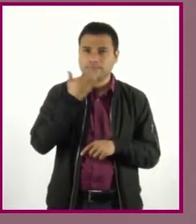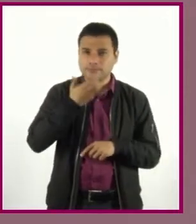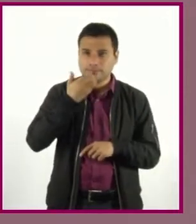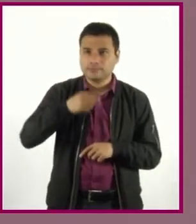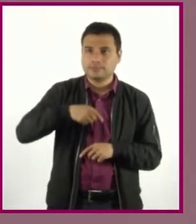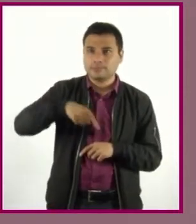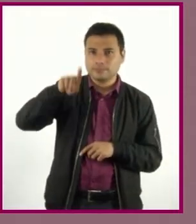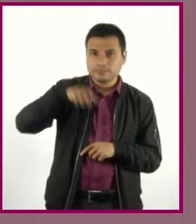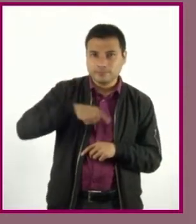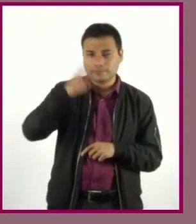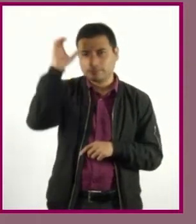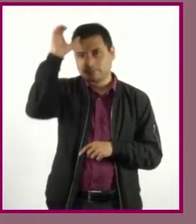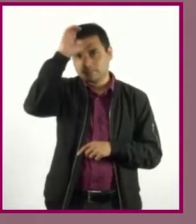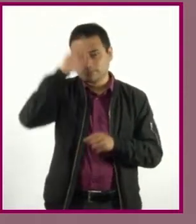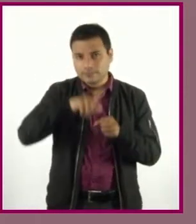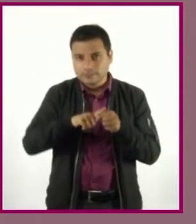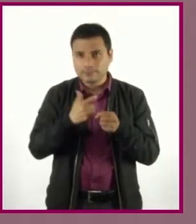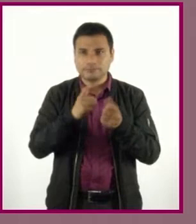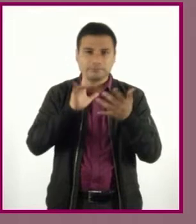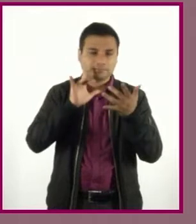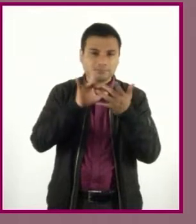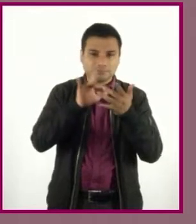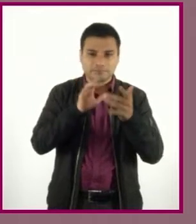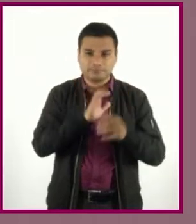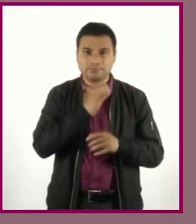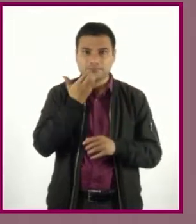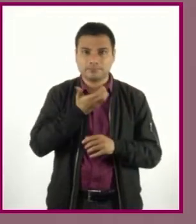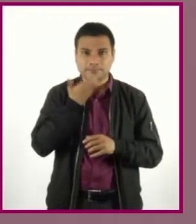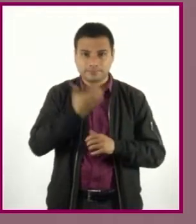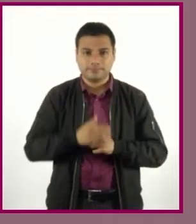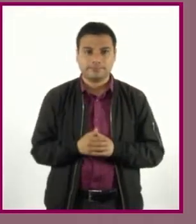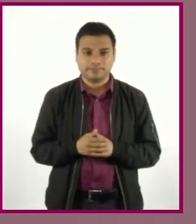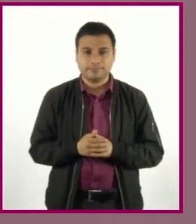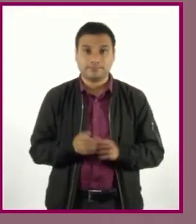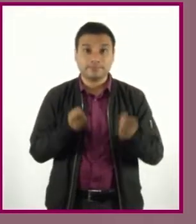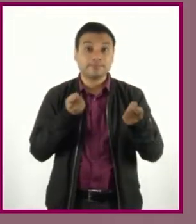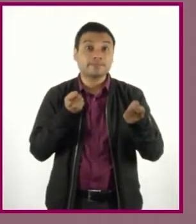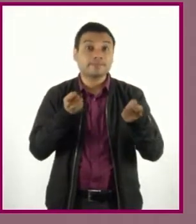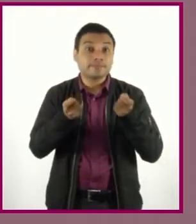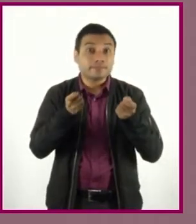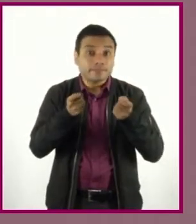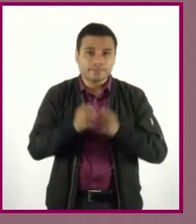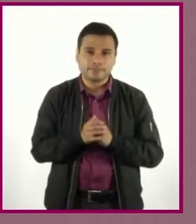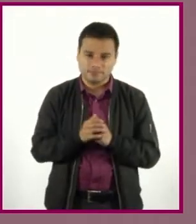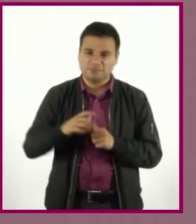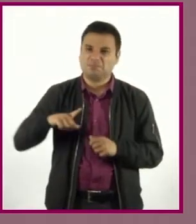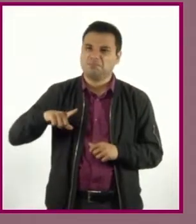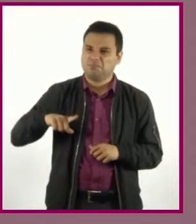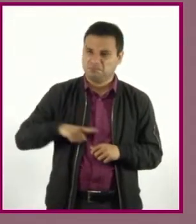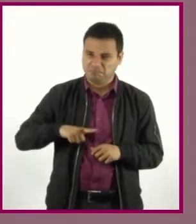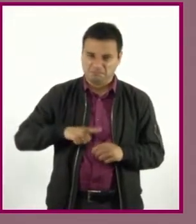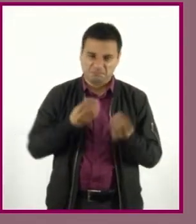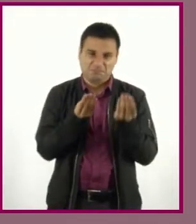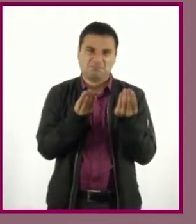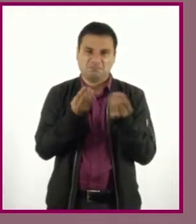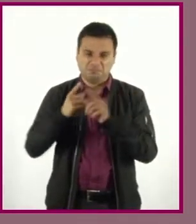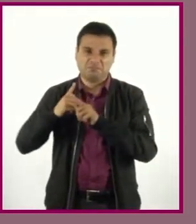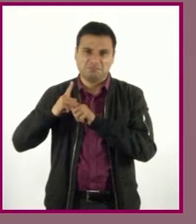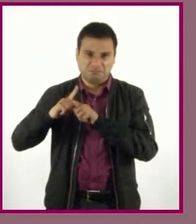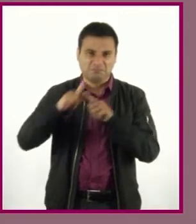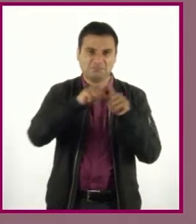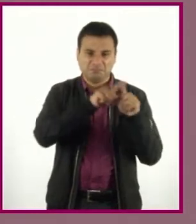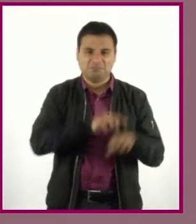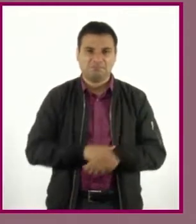y cultural entre Oriente y Occidente. Su control ha sido disputado por múltiples imperios, gobiernos y poderes.